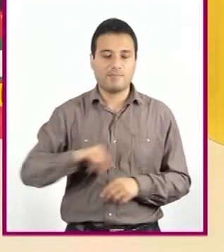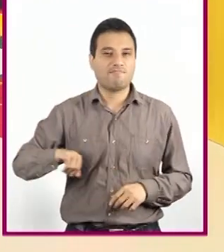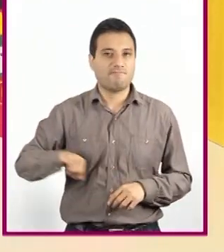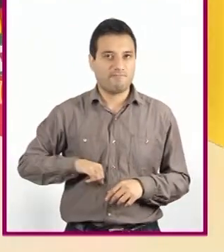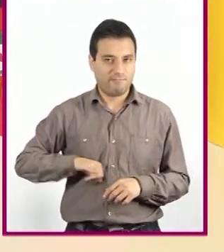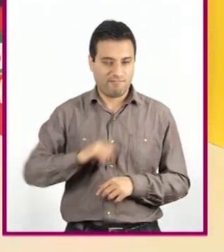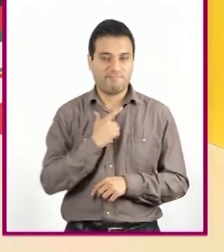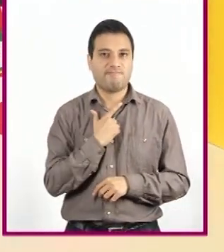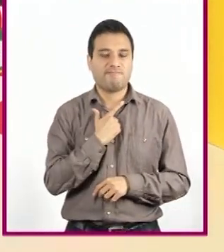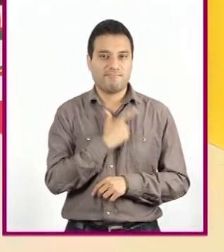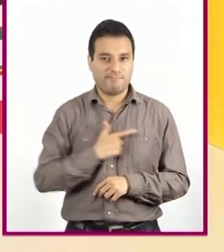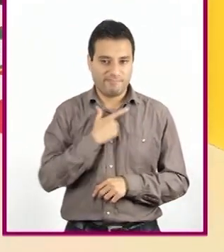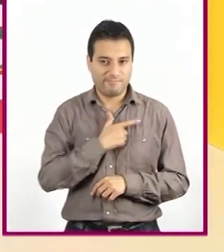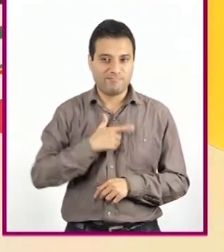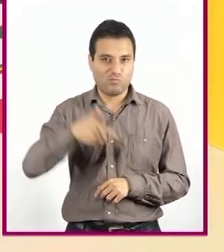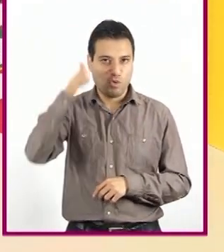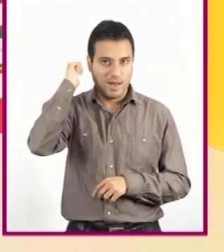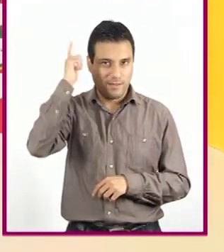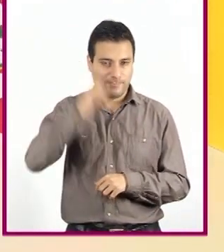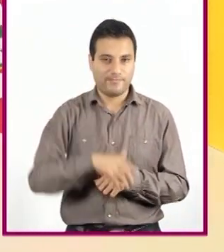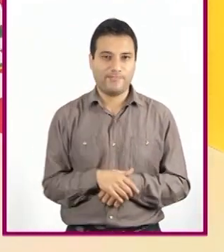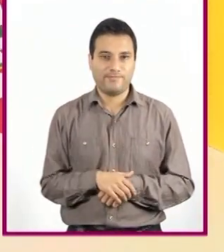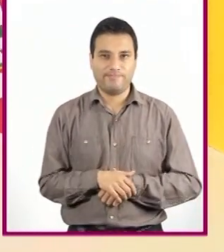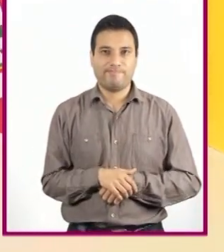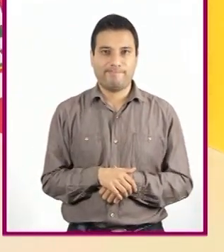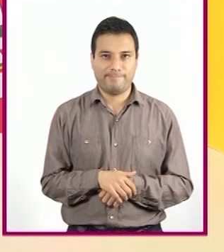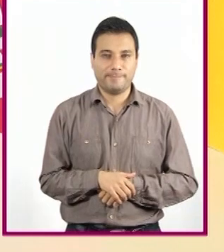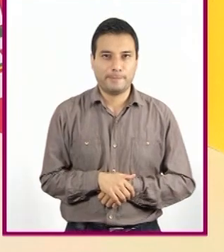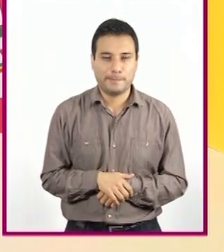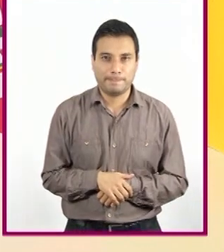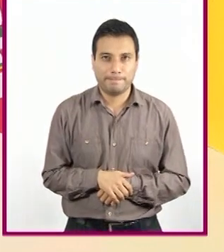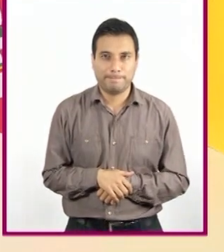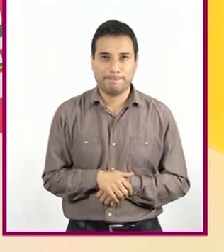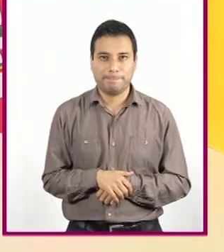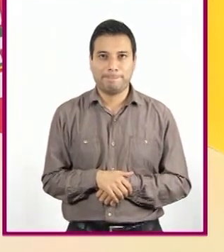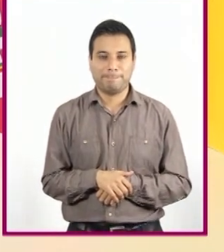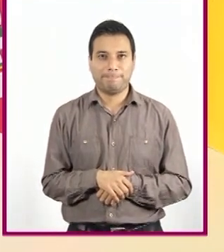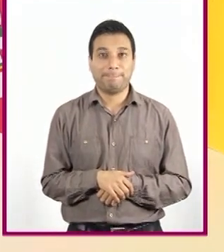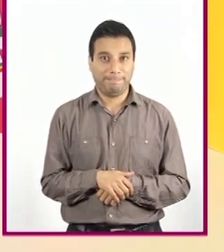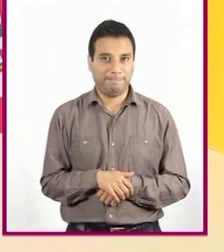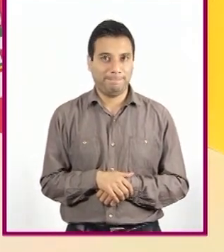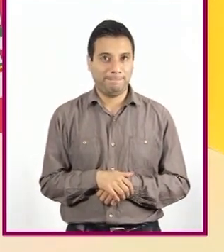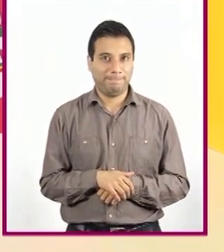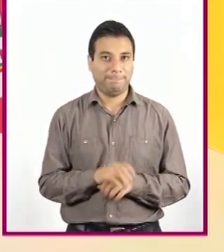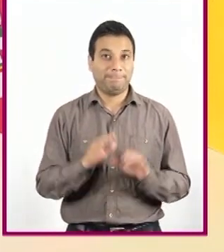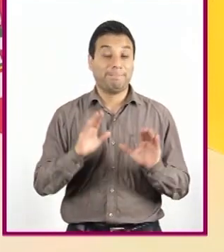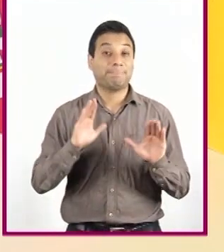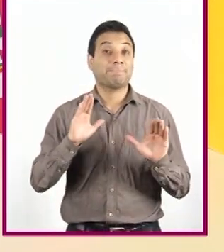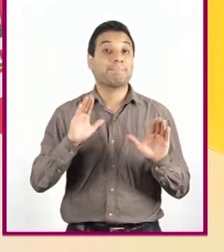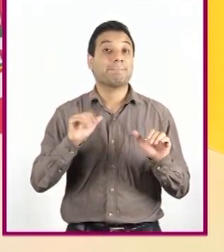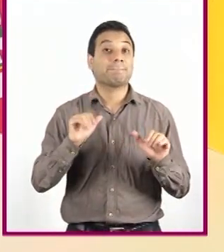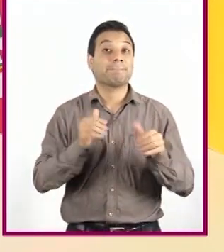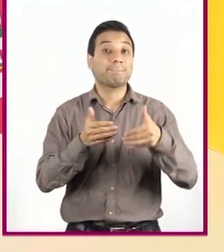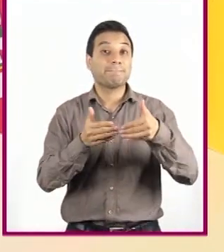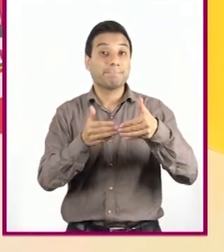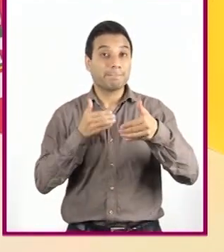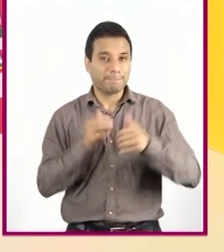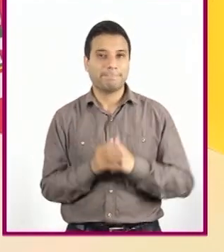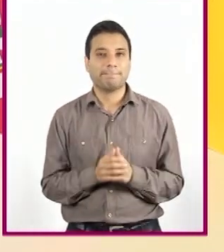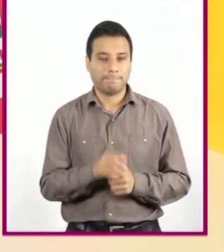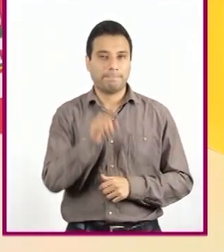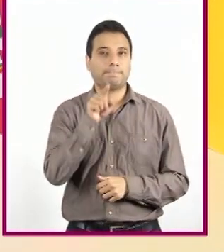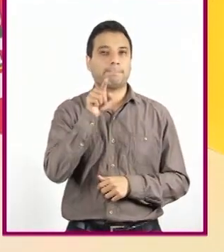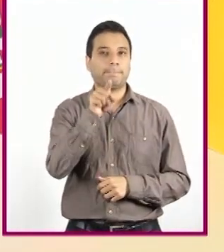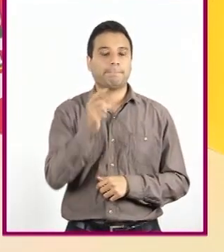viaje sorprendente y agasajador a su vista. Pero antes de despedirnos, los reto a elaborar